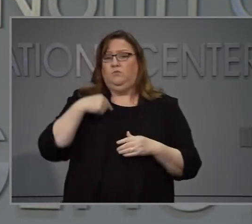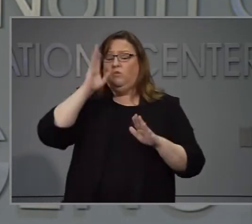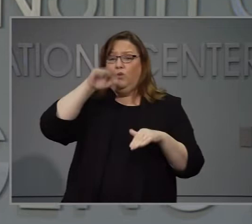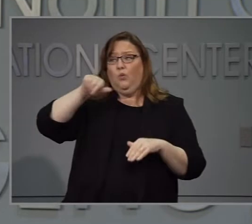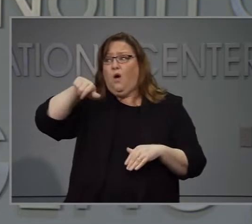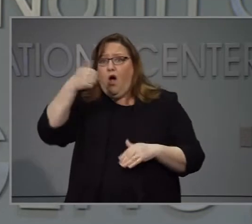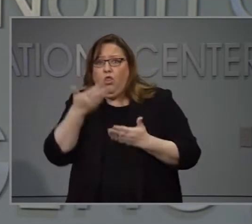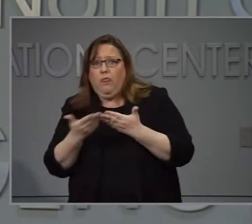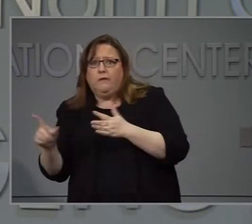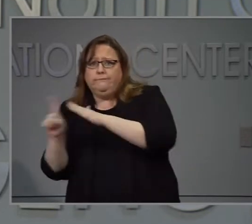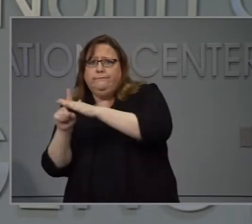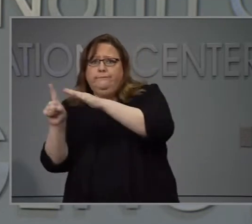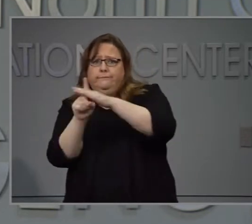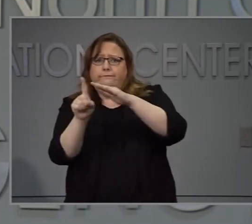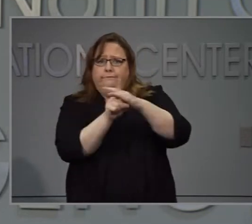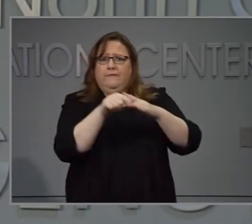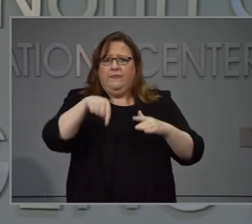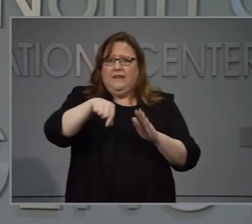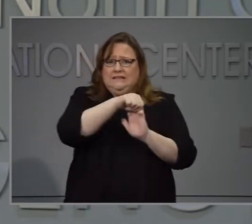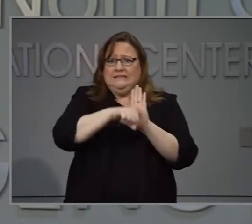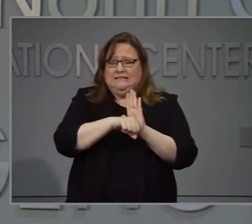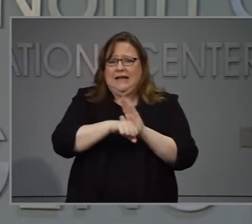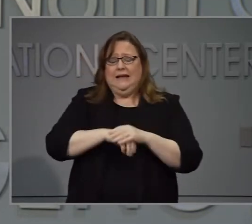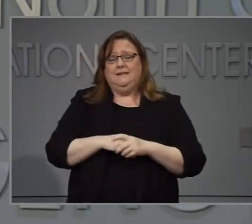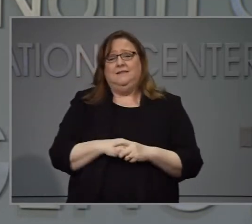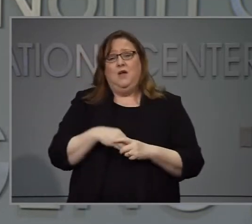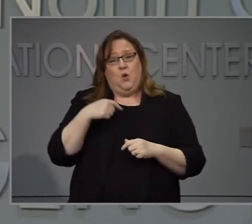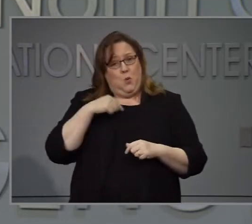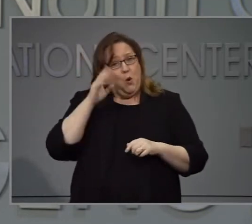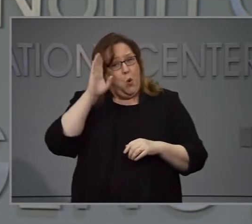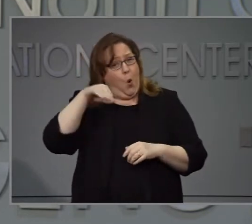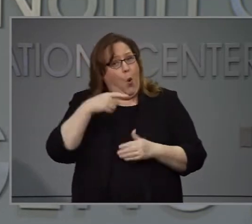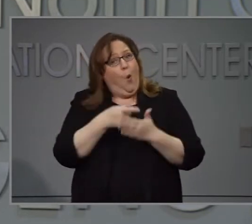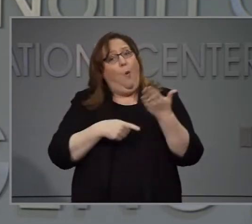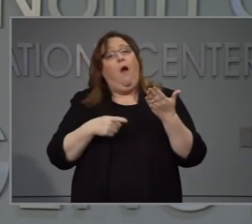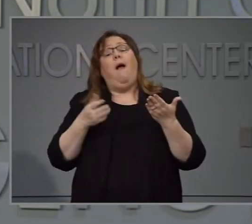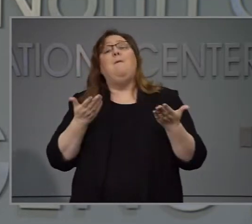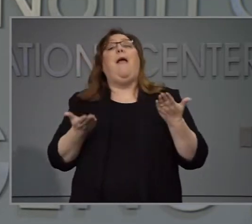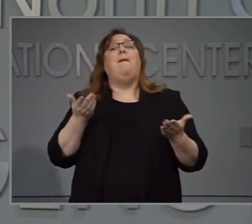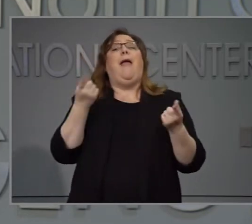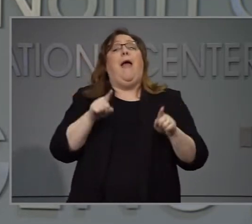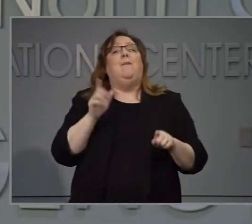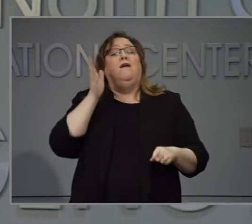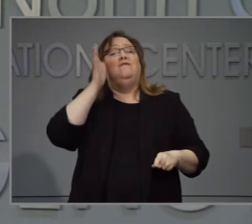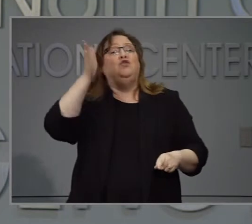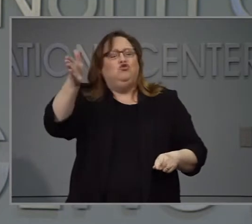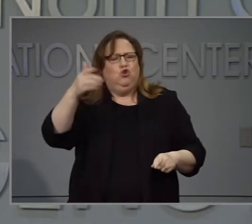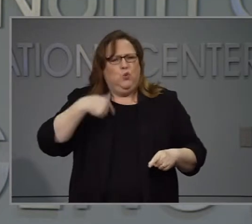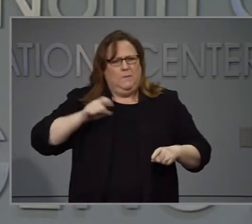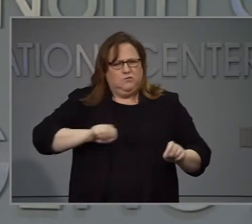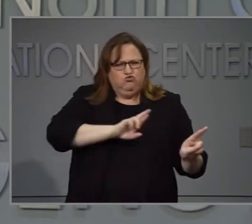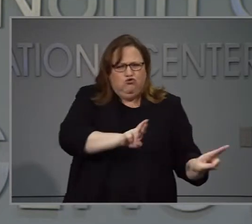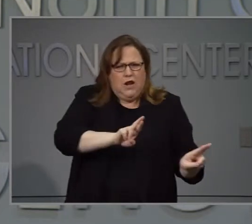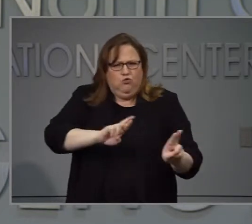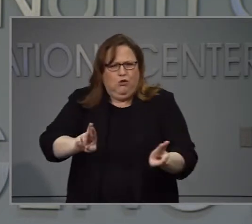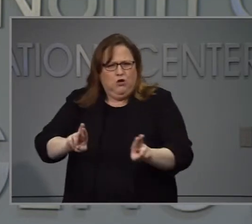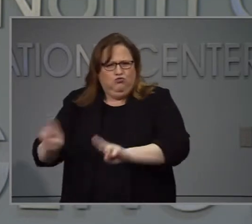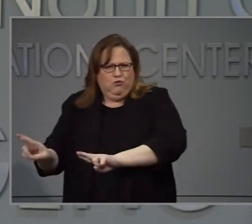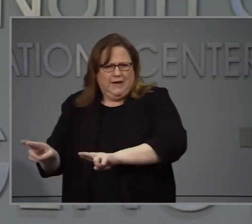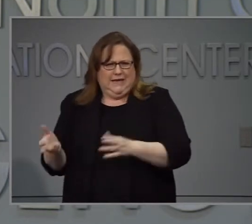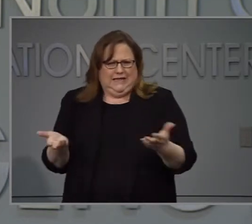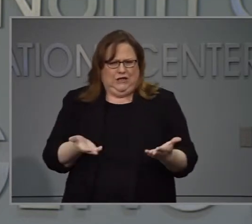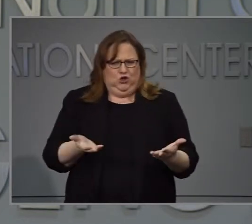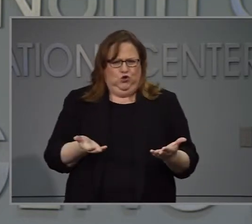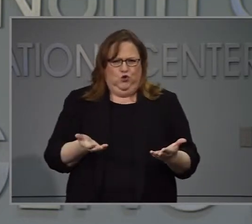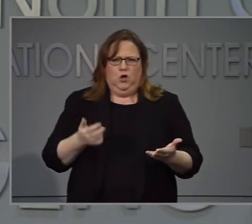sabéis que sabemos que están pasando eventos al mismo tiempo en el estado y también algunos importantes en el futuro el